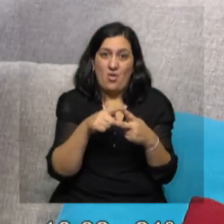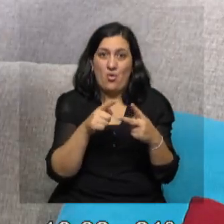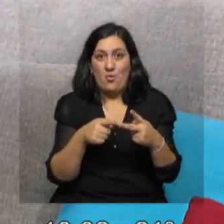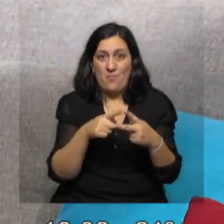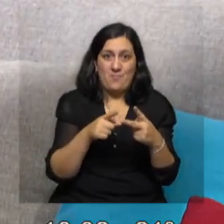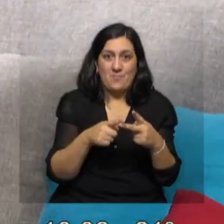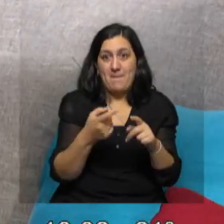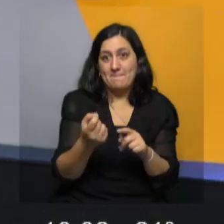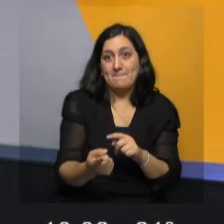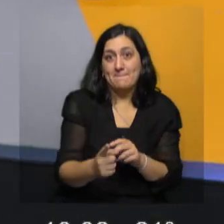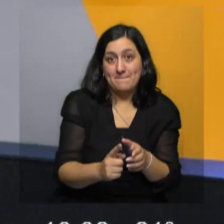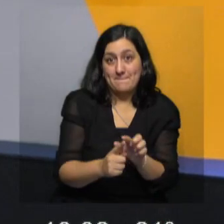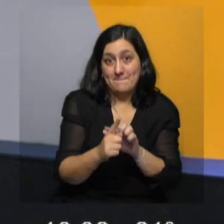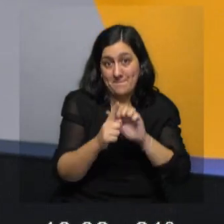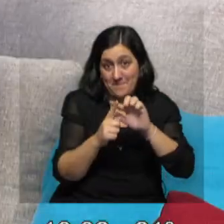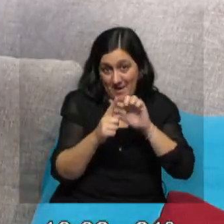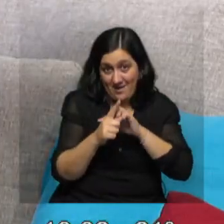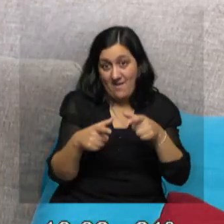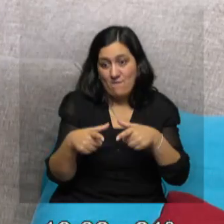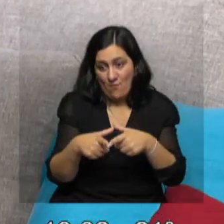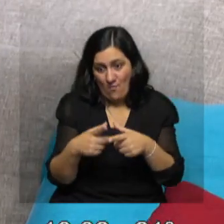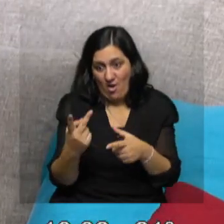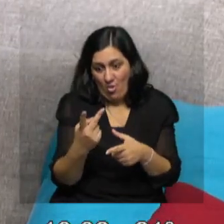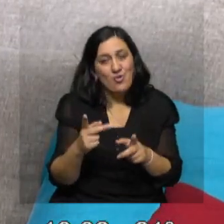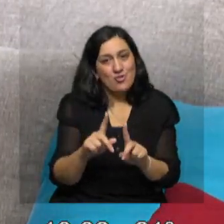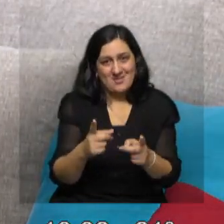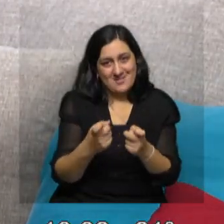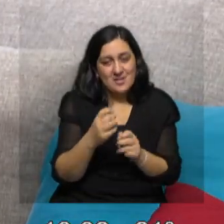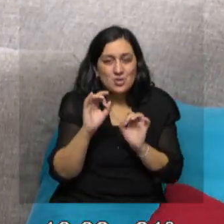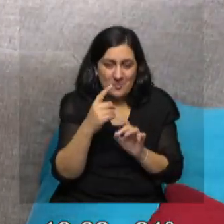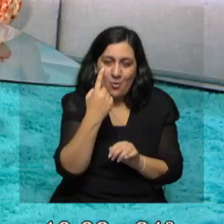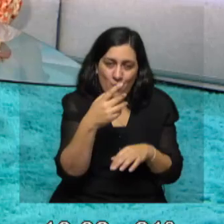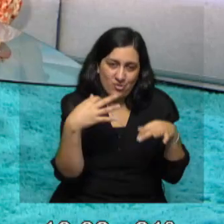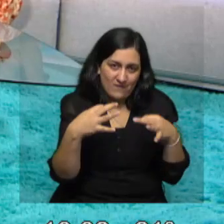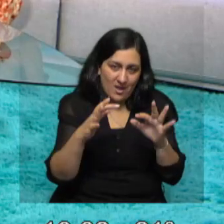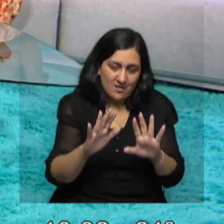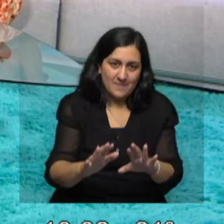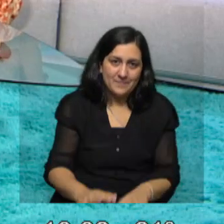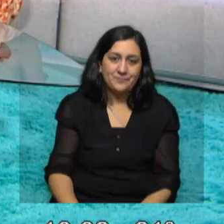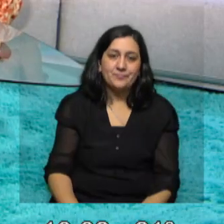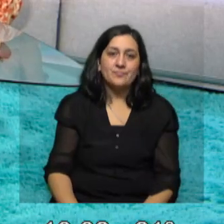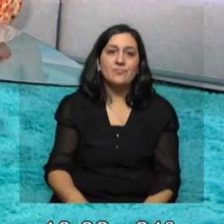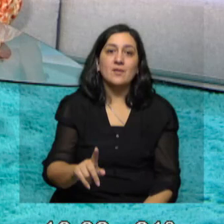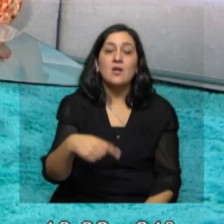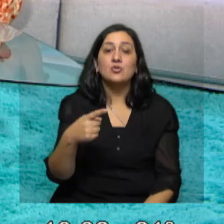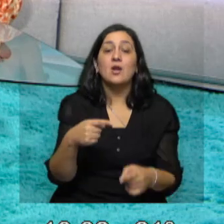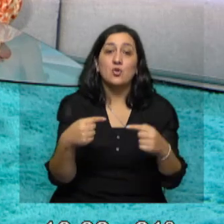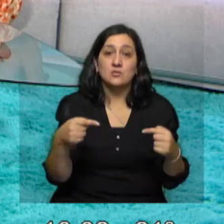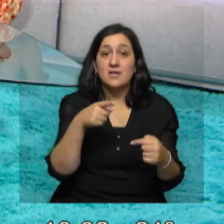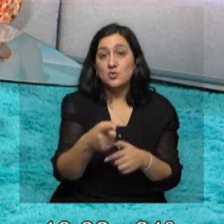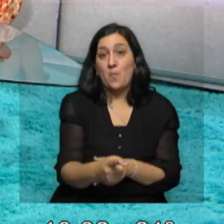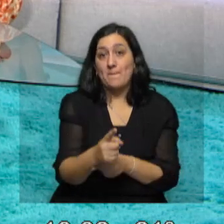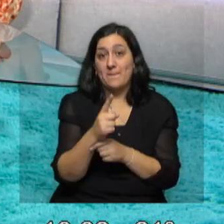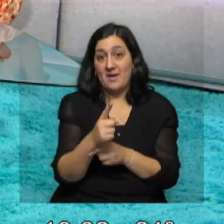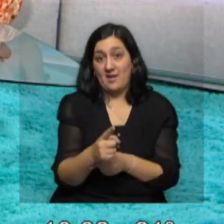sí. No, con uno alcanza, estamos bien, ¿sí? Bien, bueno, ahora te traje otra cosa para vos y te traigo esto que es un pene. Ay, yo